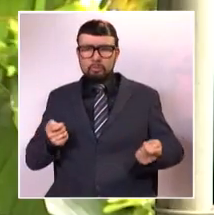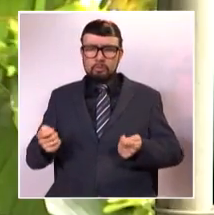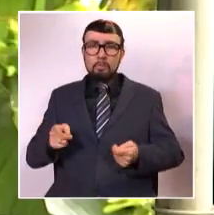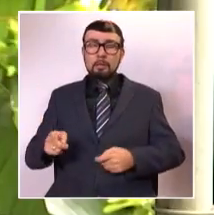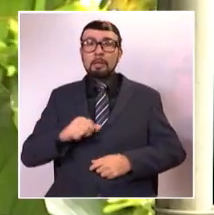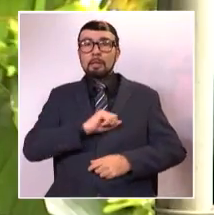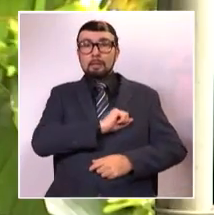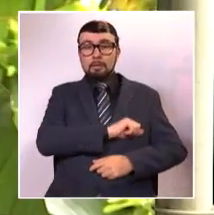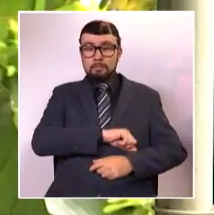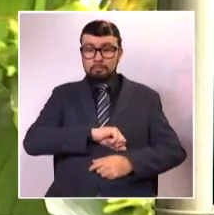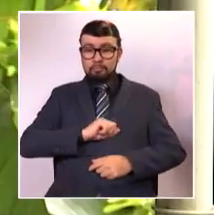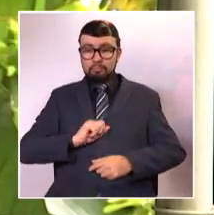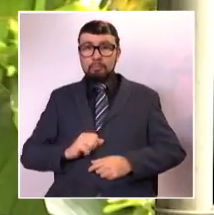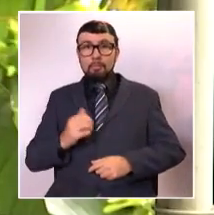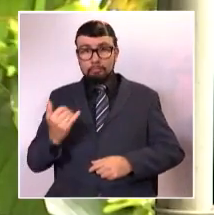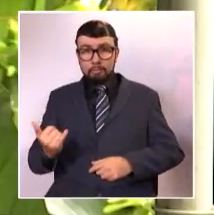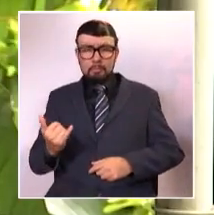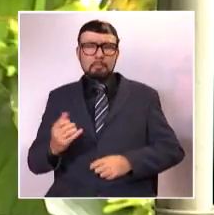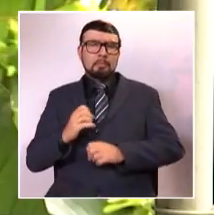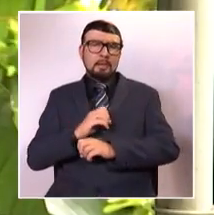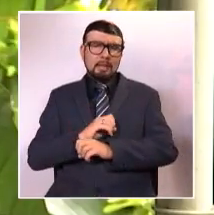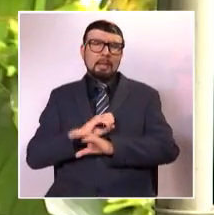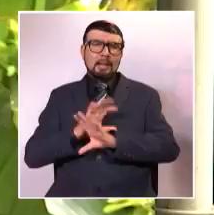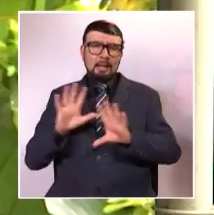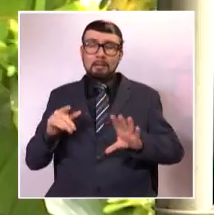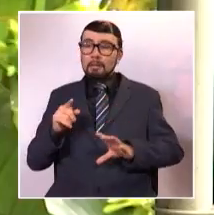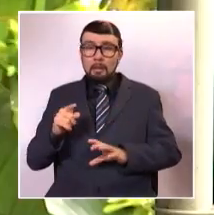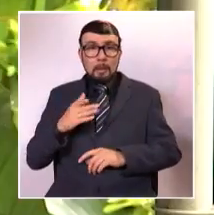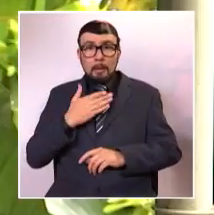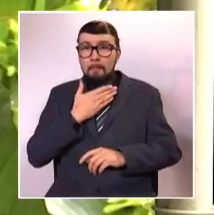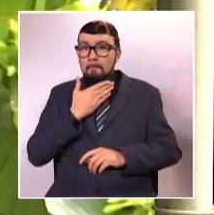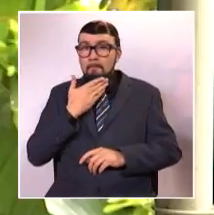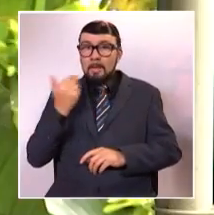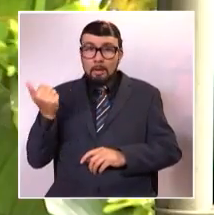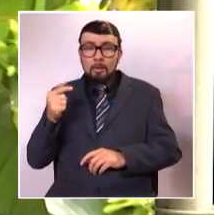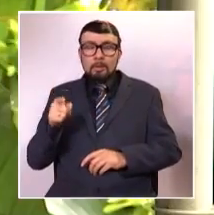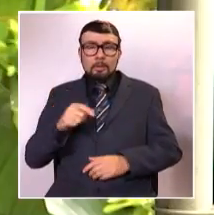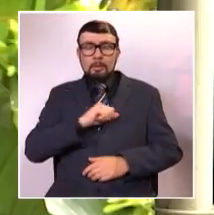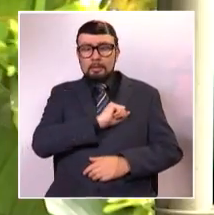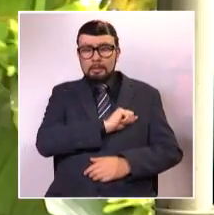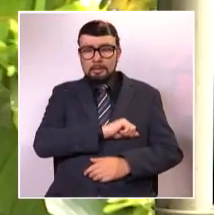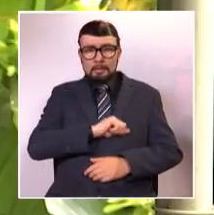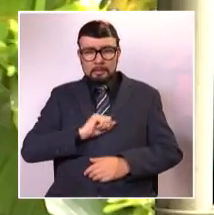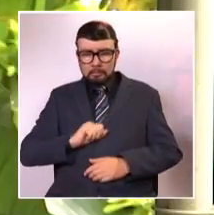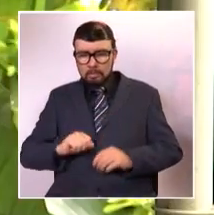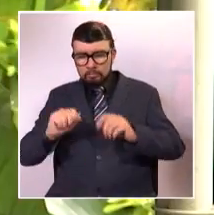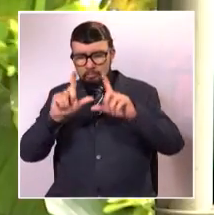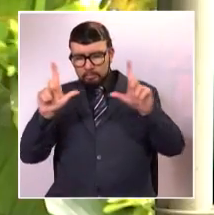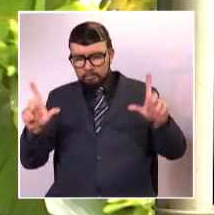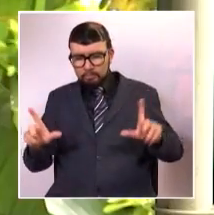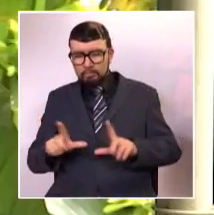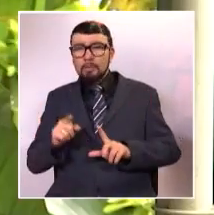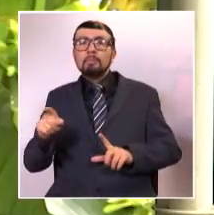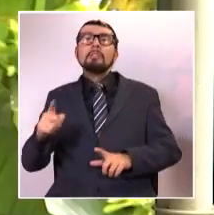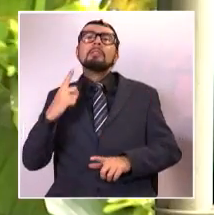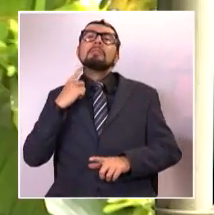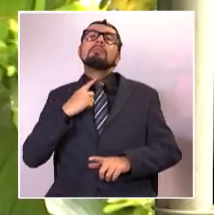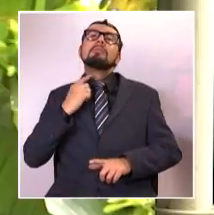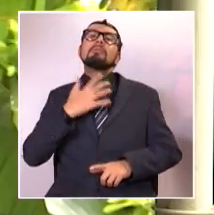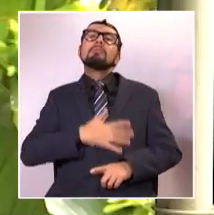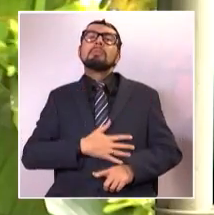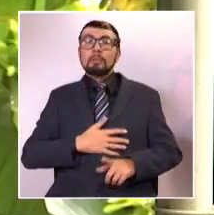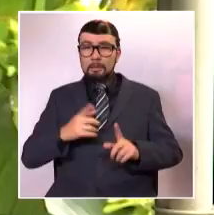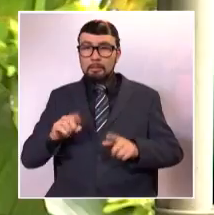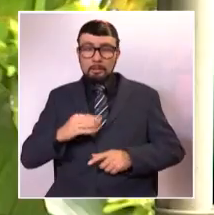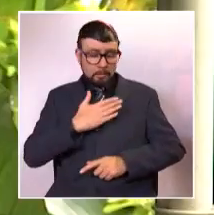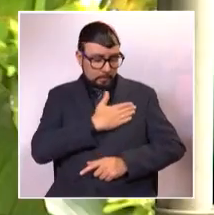es claramente el mejor examen para biopsias de tiroides y para biopsias de mama en este momento, para diagnóstico